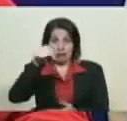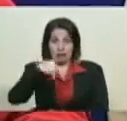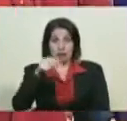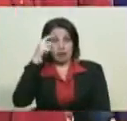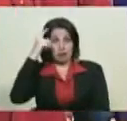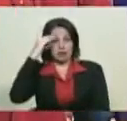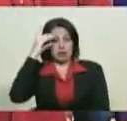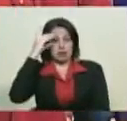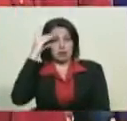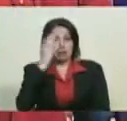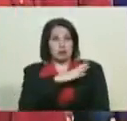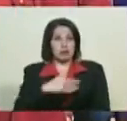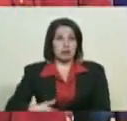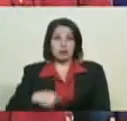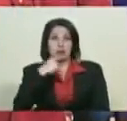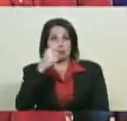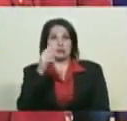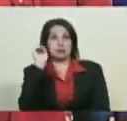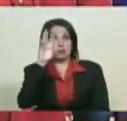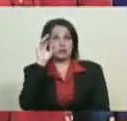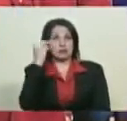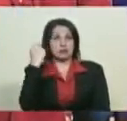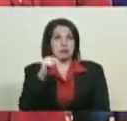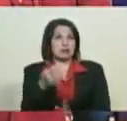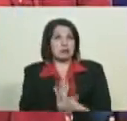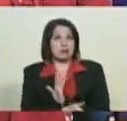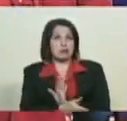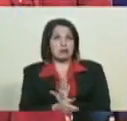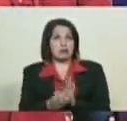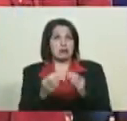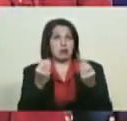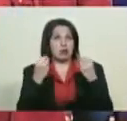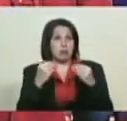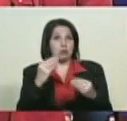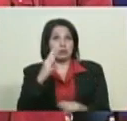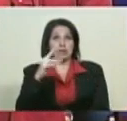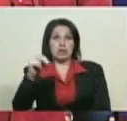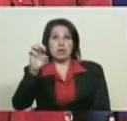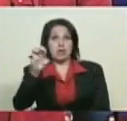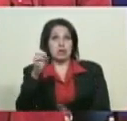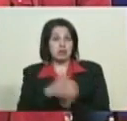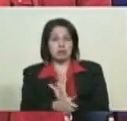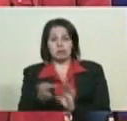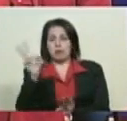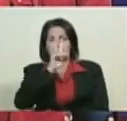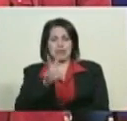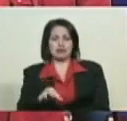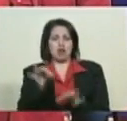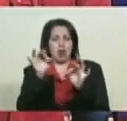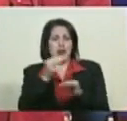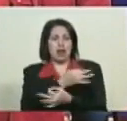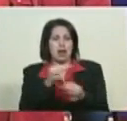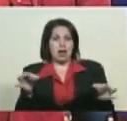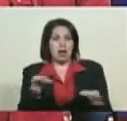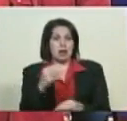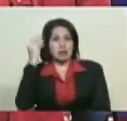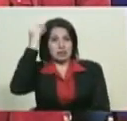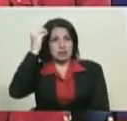Asamblea Nacional, Dios mediante, tiene que seguir siendo Tibisay Lucena. Es venezolana extraordinaria. No van a conseguir